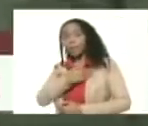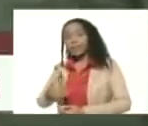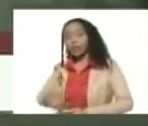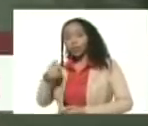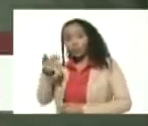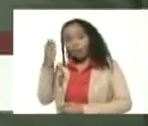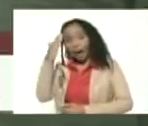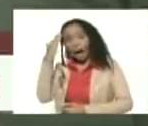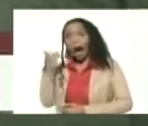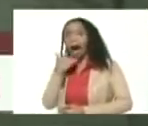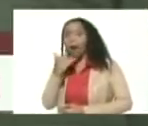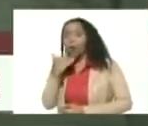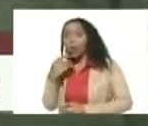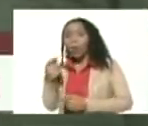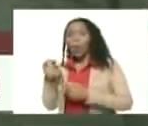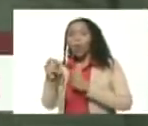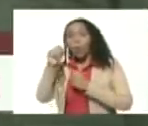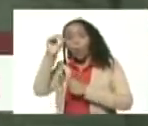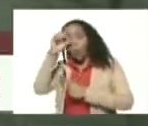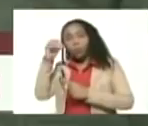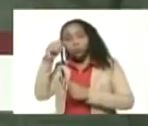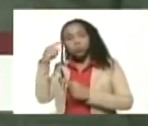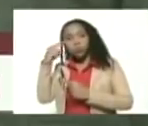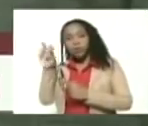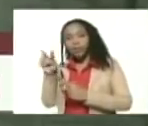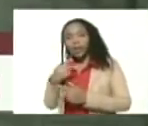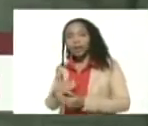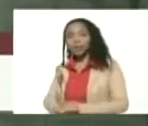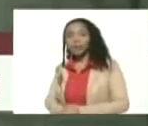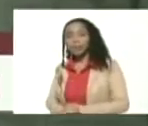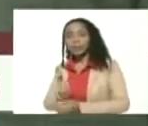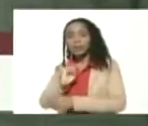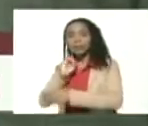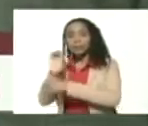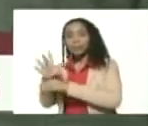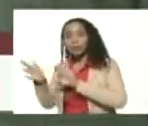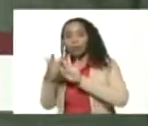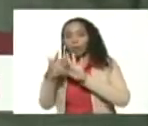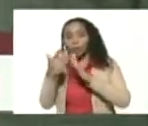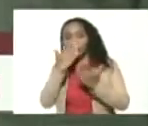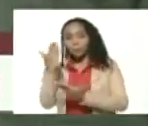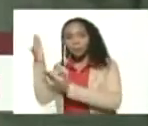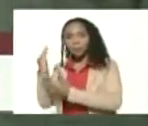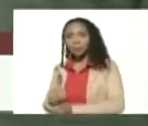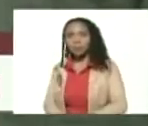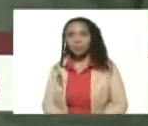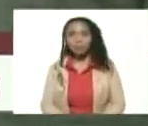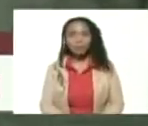usted tiene alguna apreciación, alguna pregunta, le enviamos el pase. Adelante.